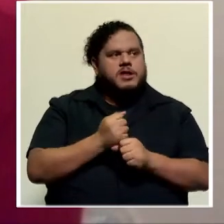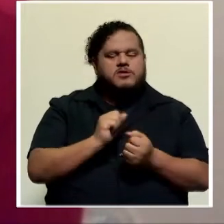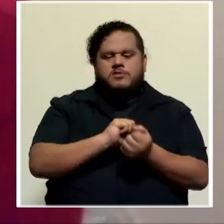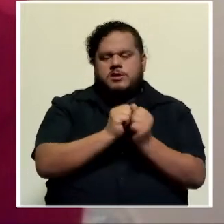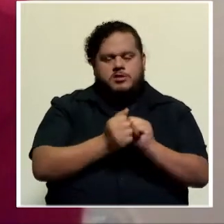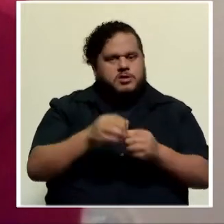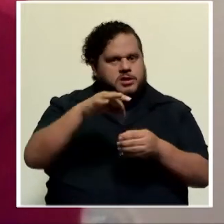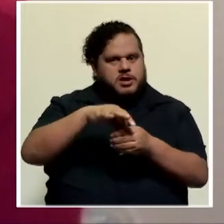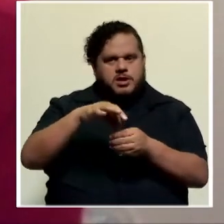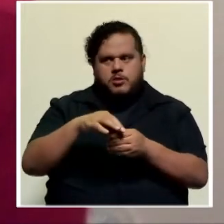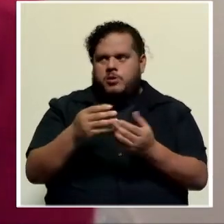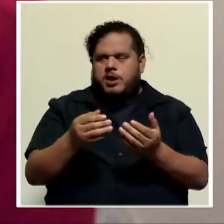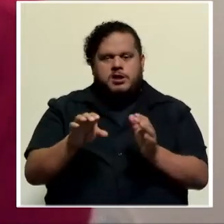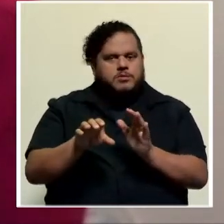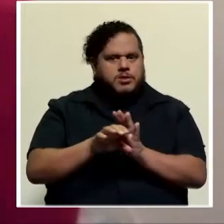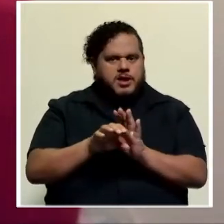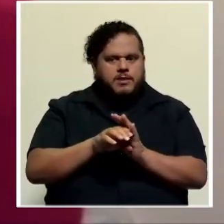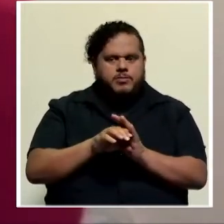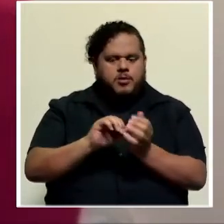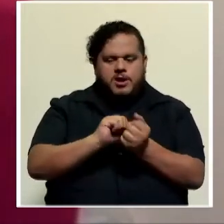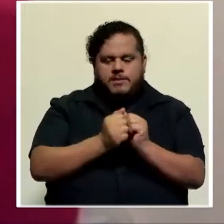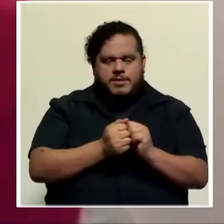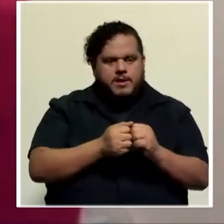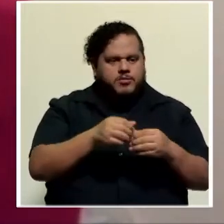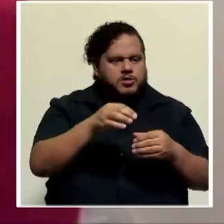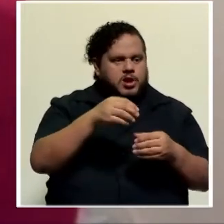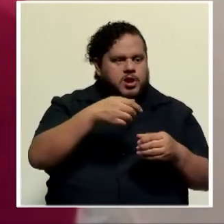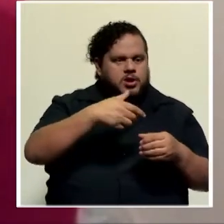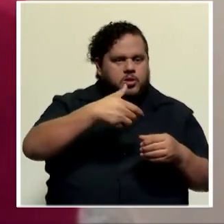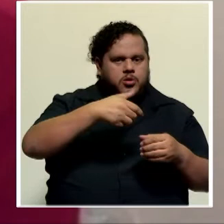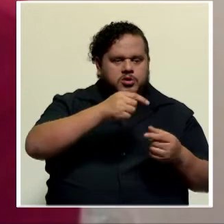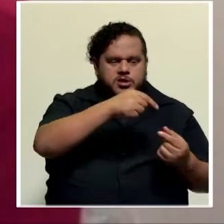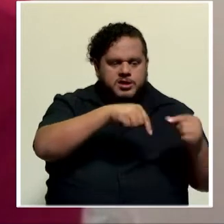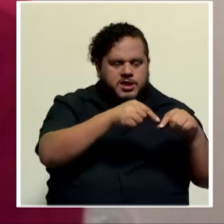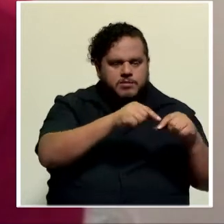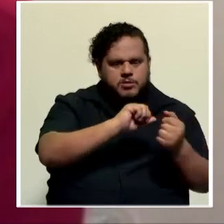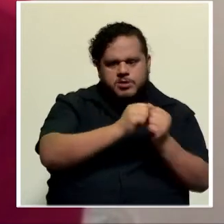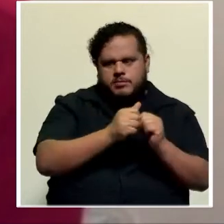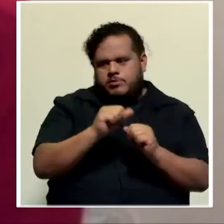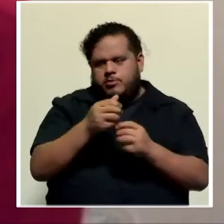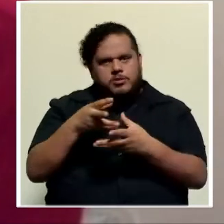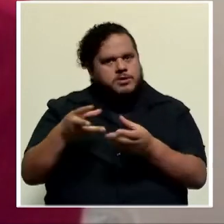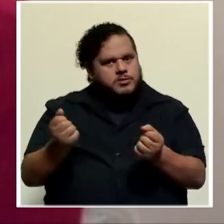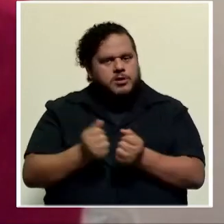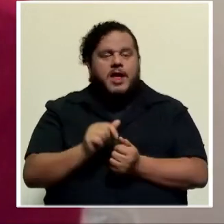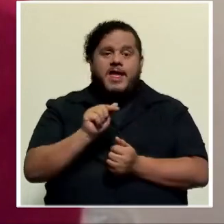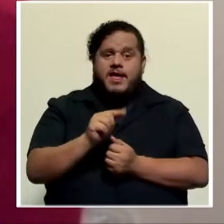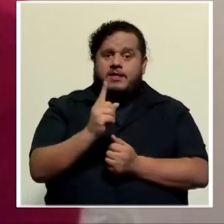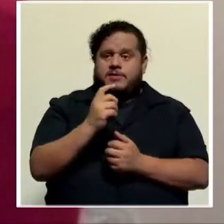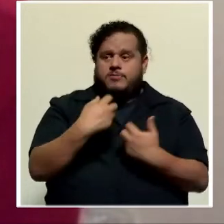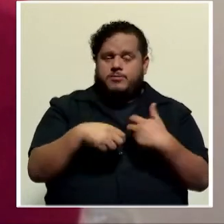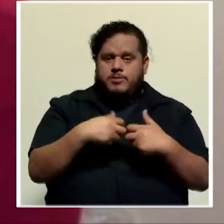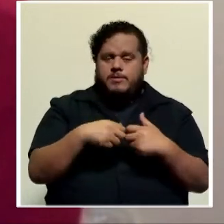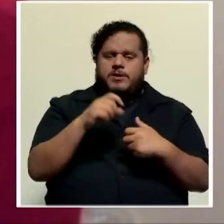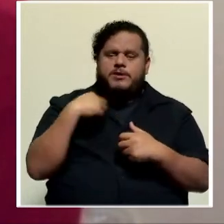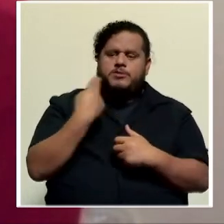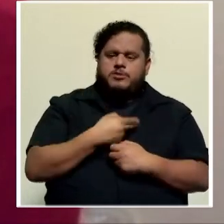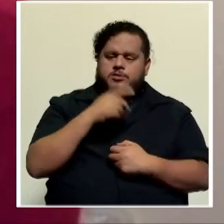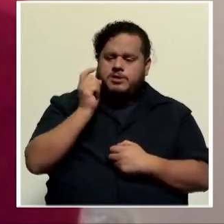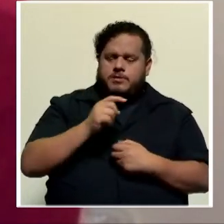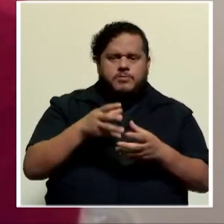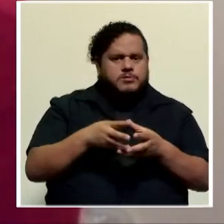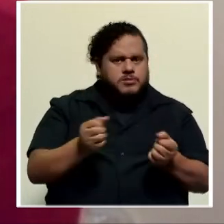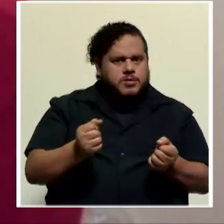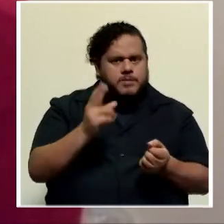con innovaciones como fertilizantes que crean otros problemas, pero que también tienen solución. Y este es un problema que debemos resolver